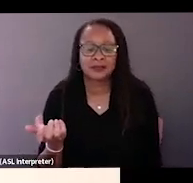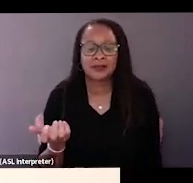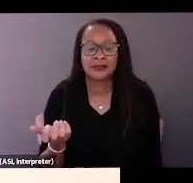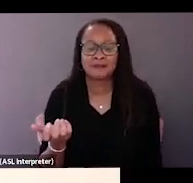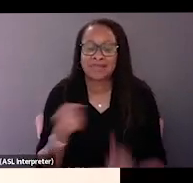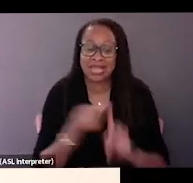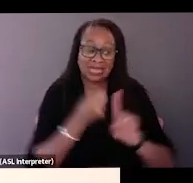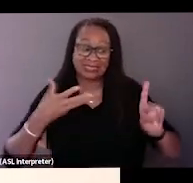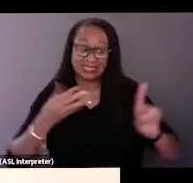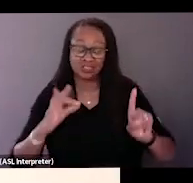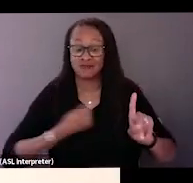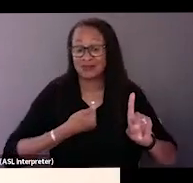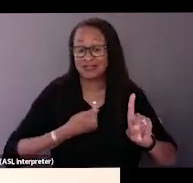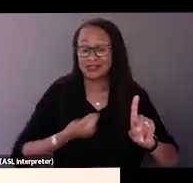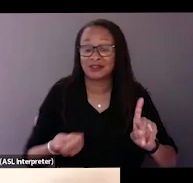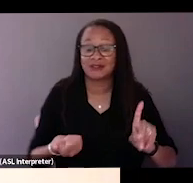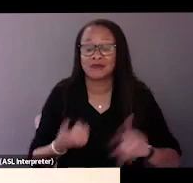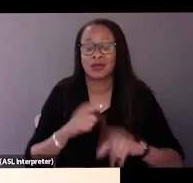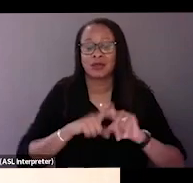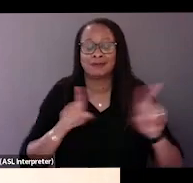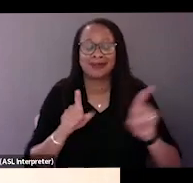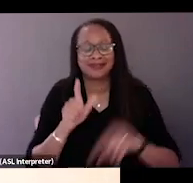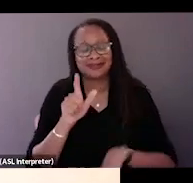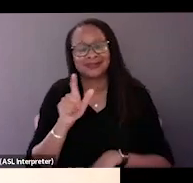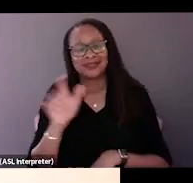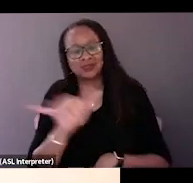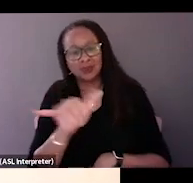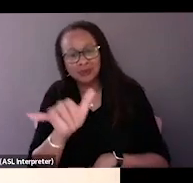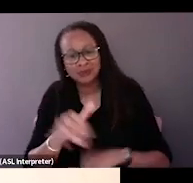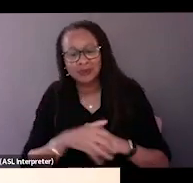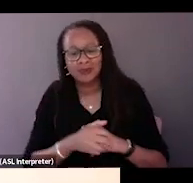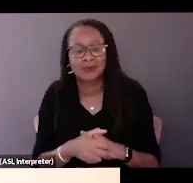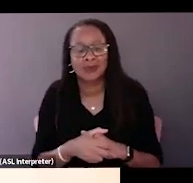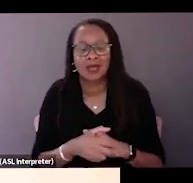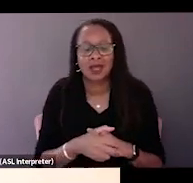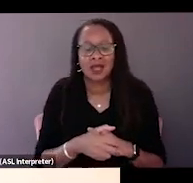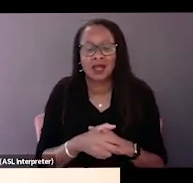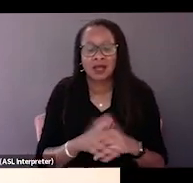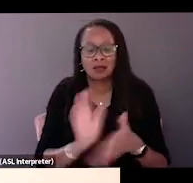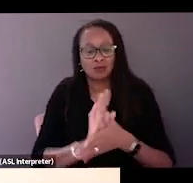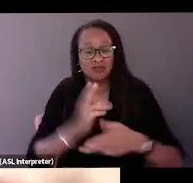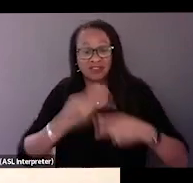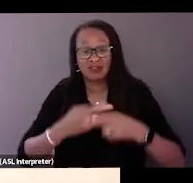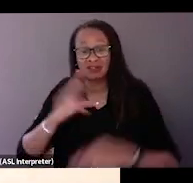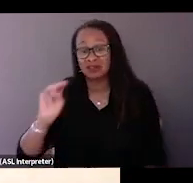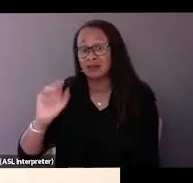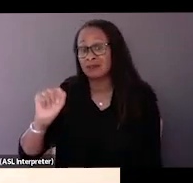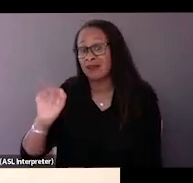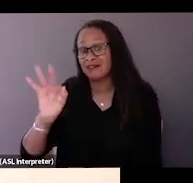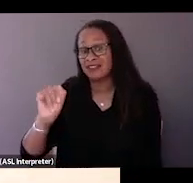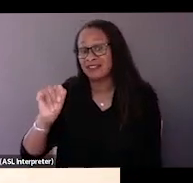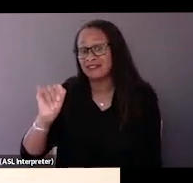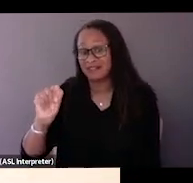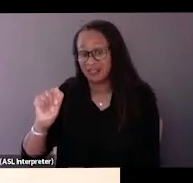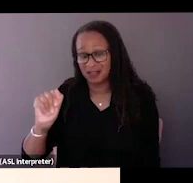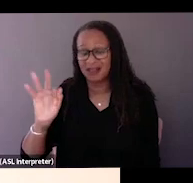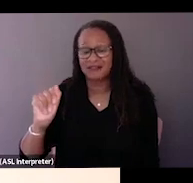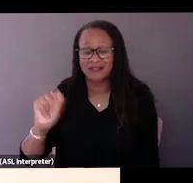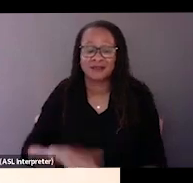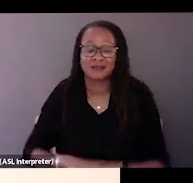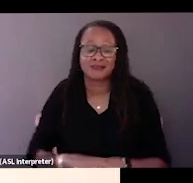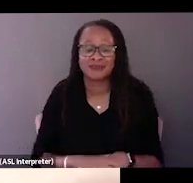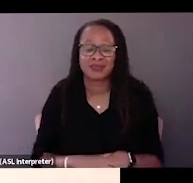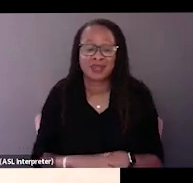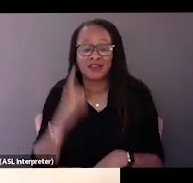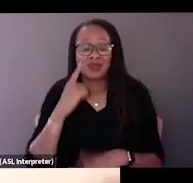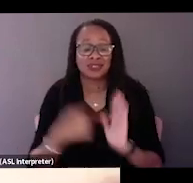película que se llama Mafifa. Entonces, por ejemplo, entre las familias siempre bromeamos con que el fantasma de